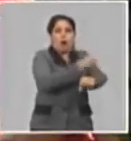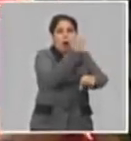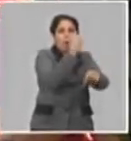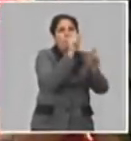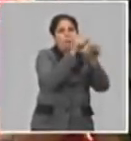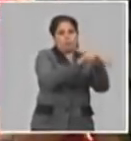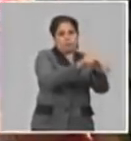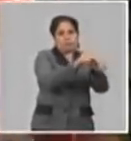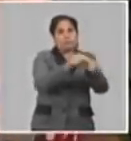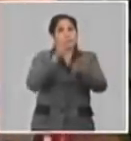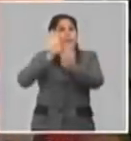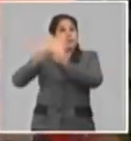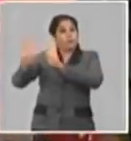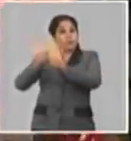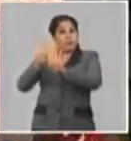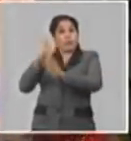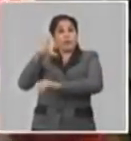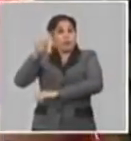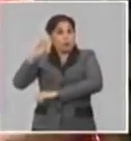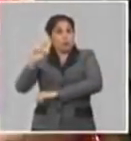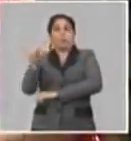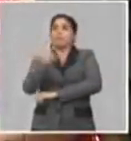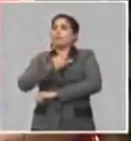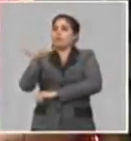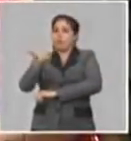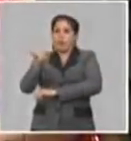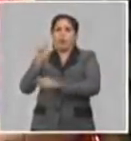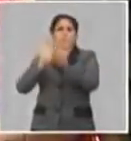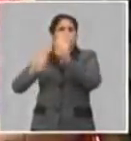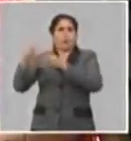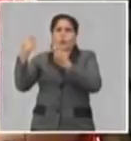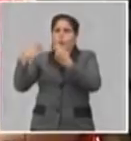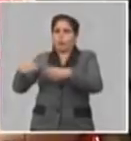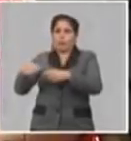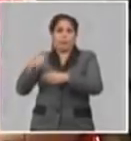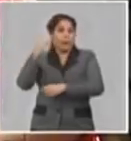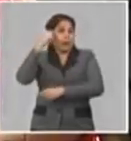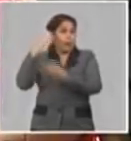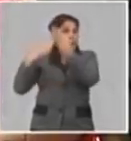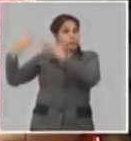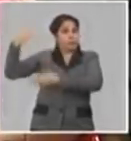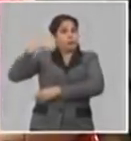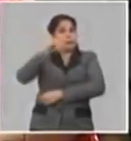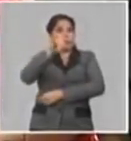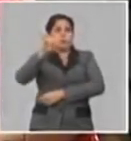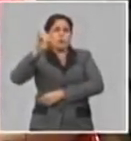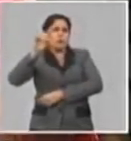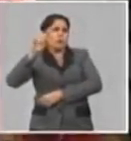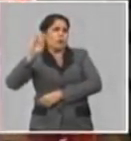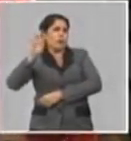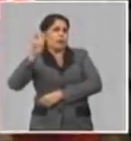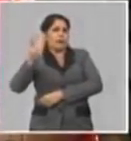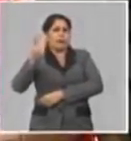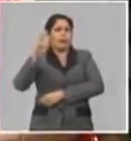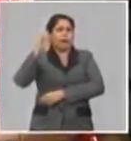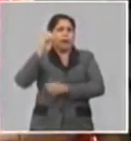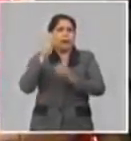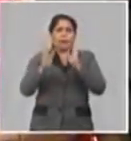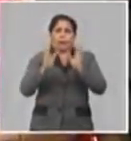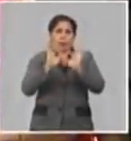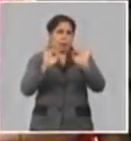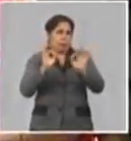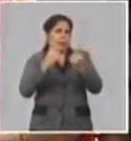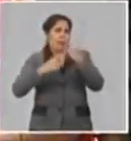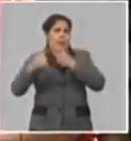la sociedad surgieron en épocas también difíciles. Corría el año 93, 94, que fue cuando surgieron las